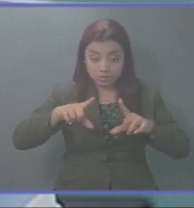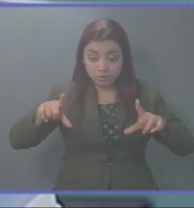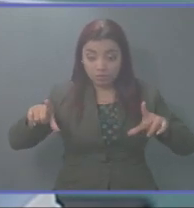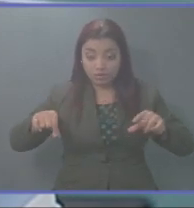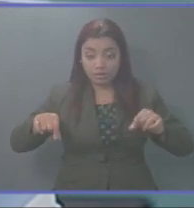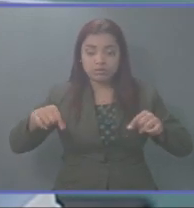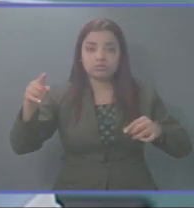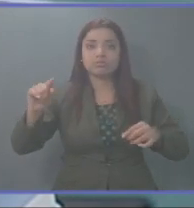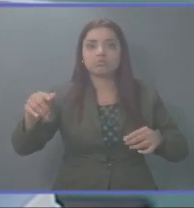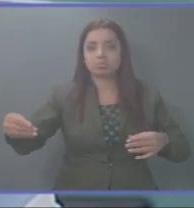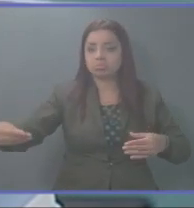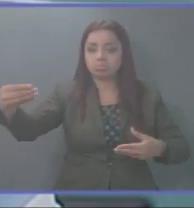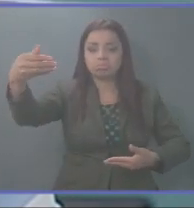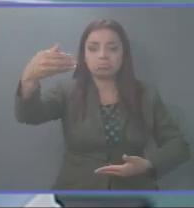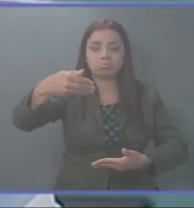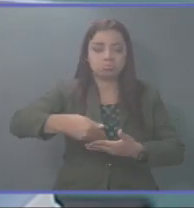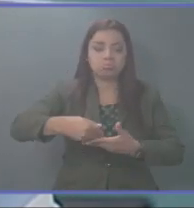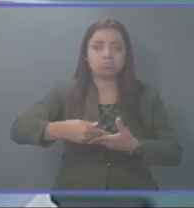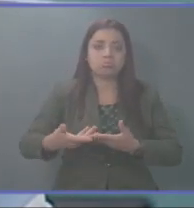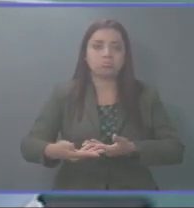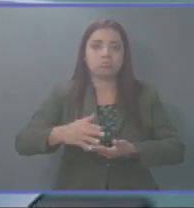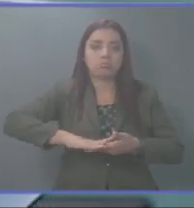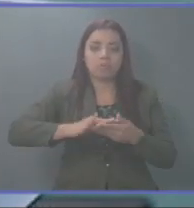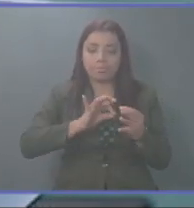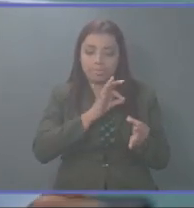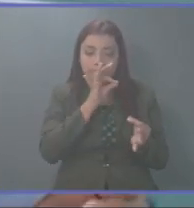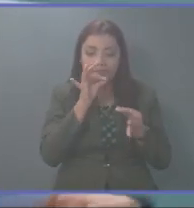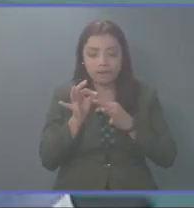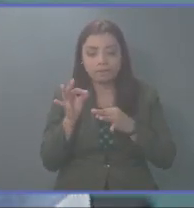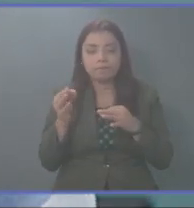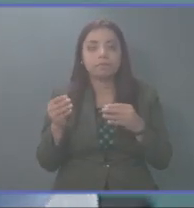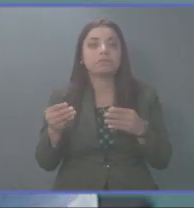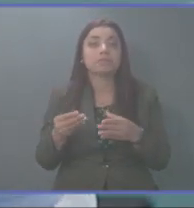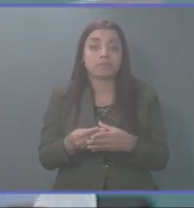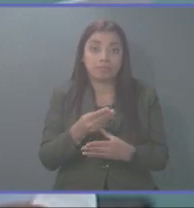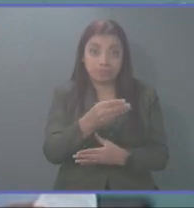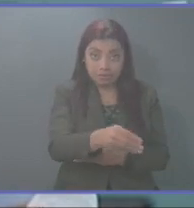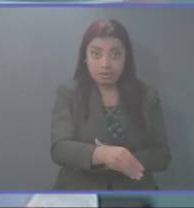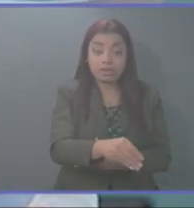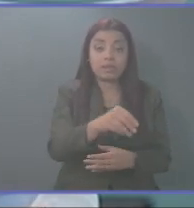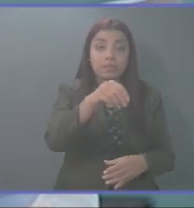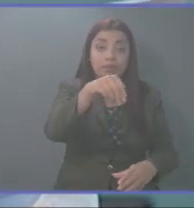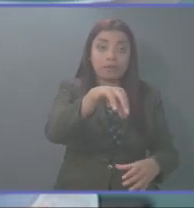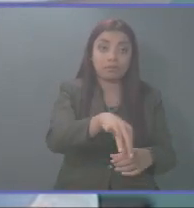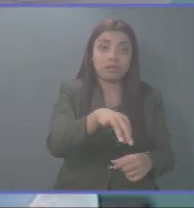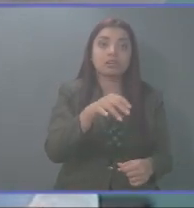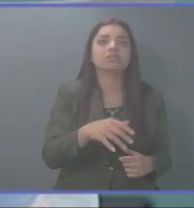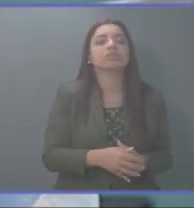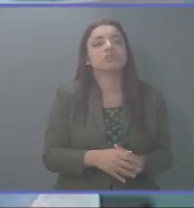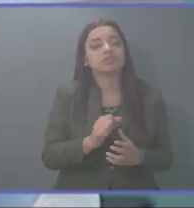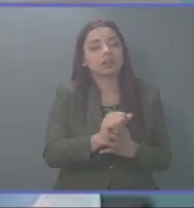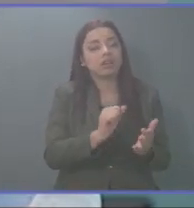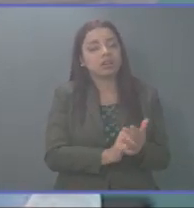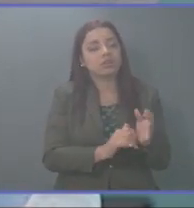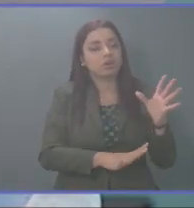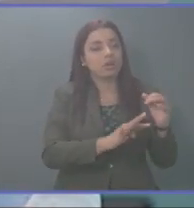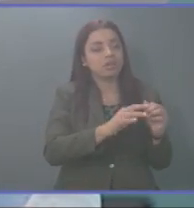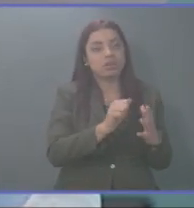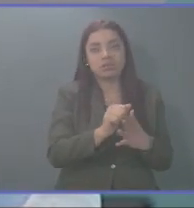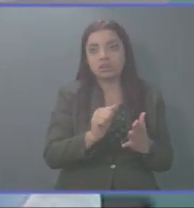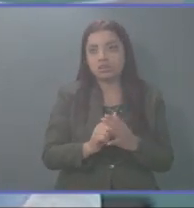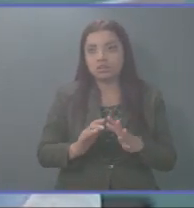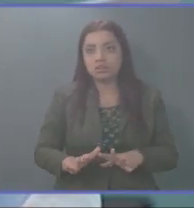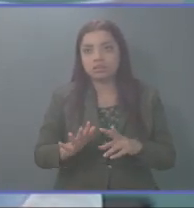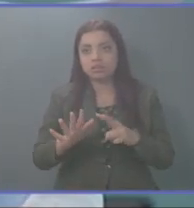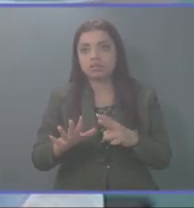el sobre blanco aludido en el inciso tercero del presente artículo. Artículo 14. Reformas el artículo 17 de la